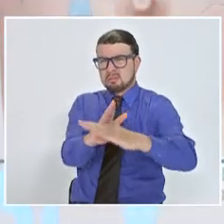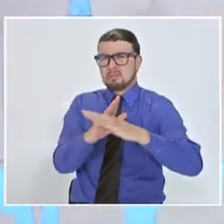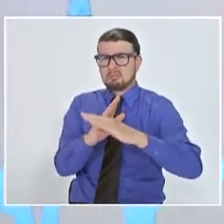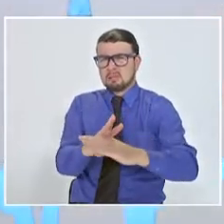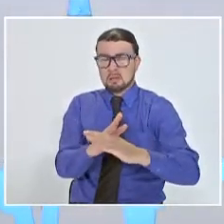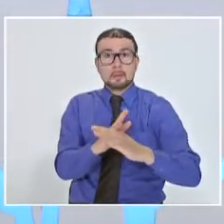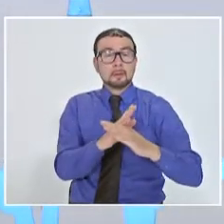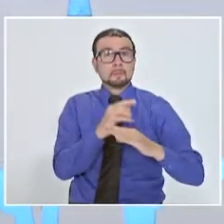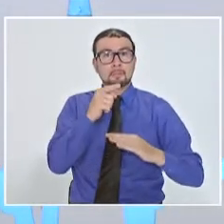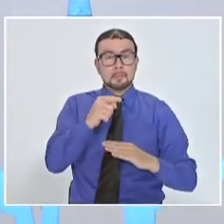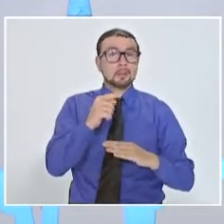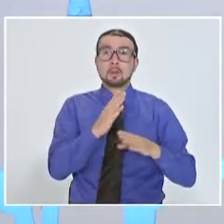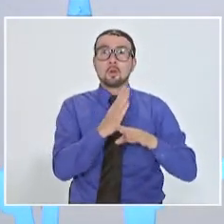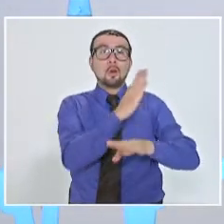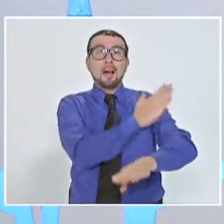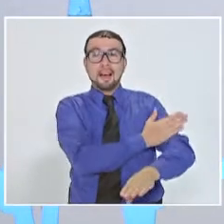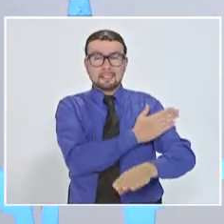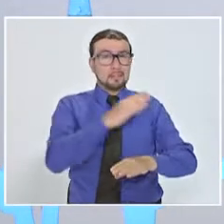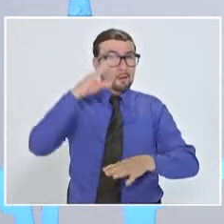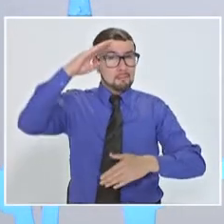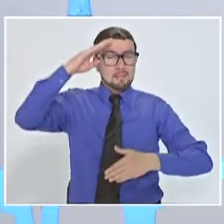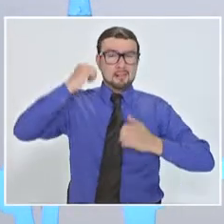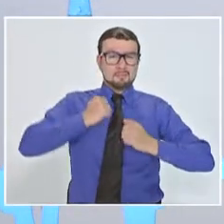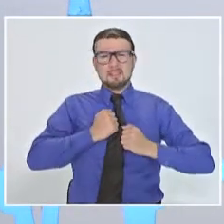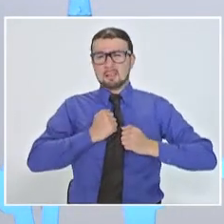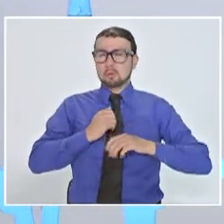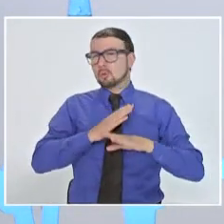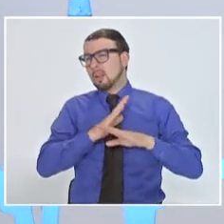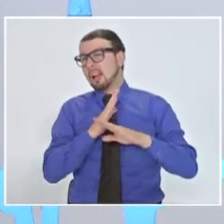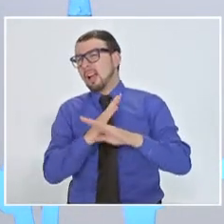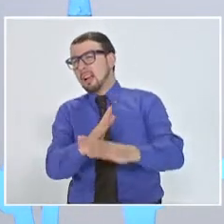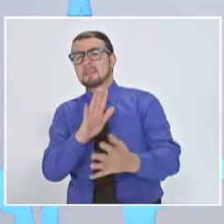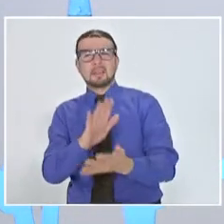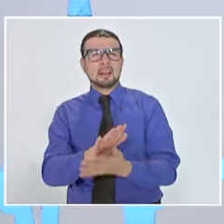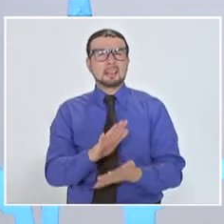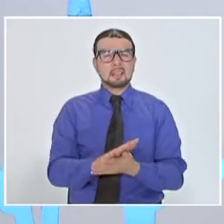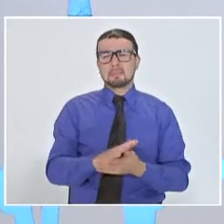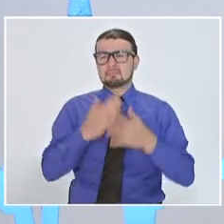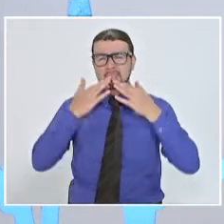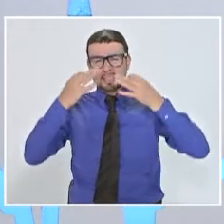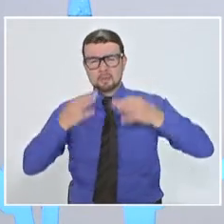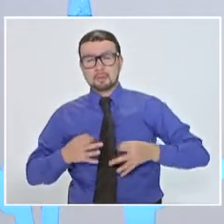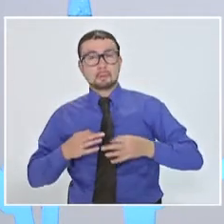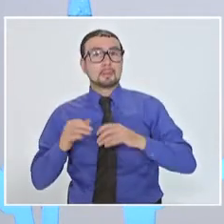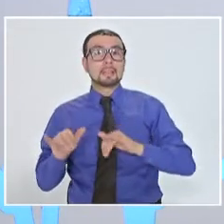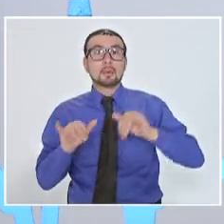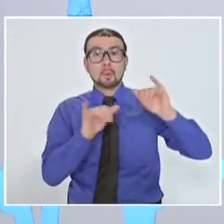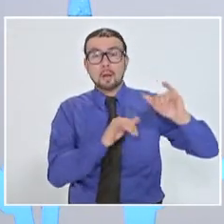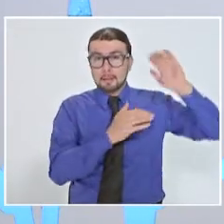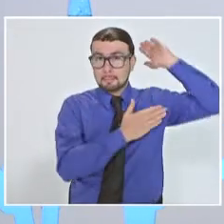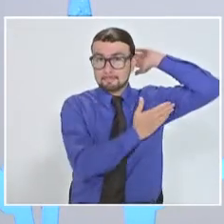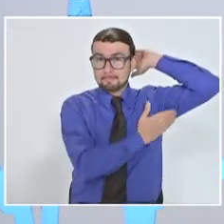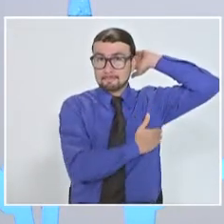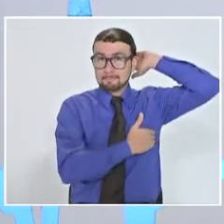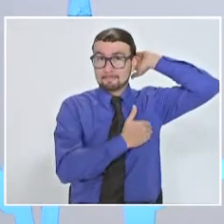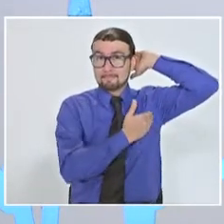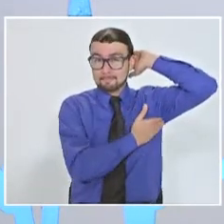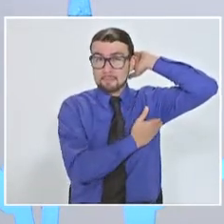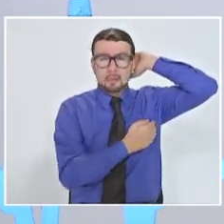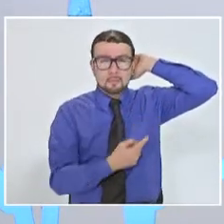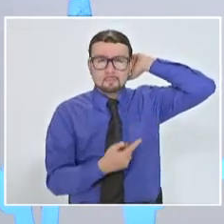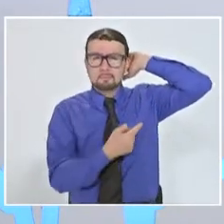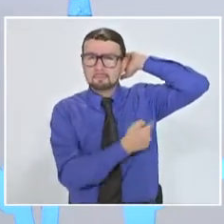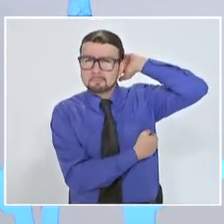demás soldados estarán tranquilos porque no estarán comprometidos en su seguridad. Lo mismo pasa en la axila. Si cuando